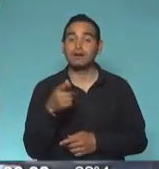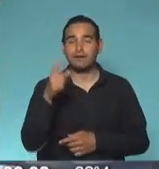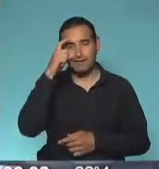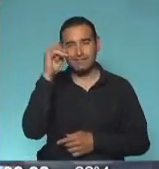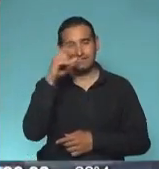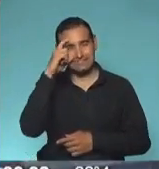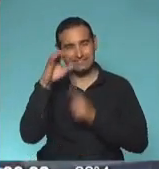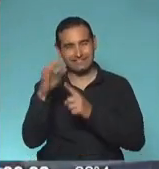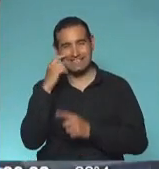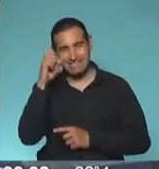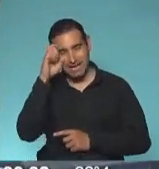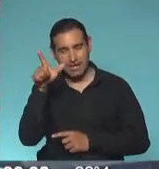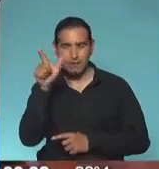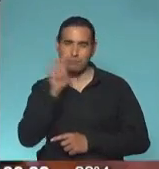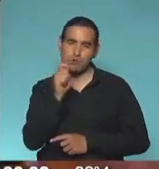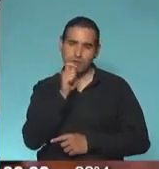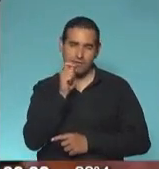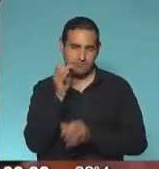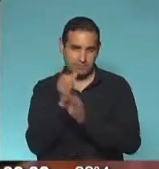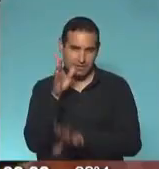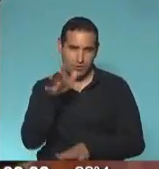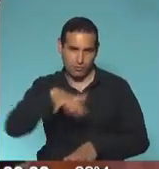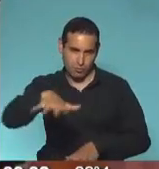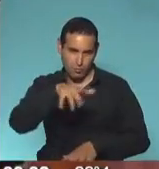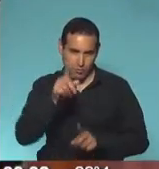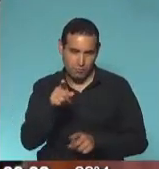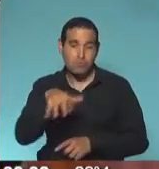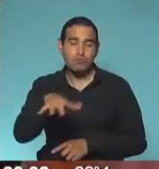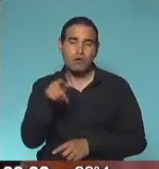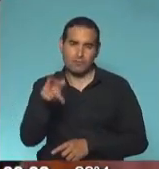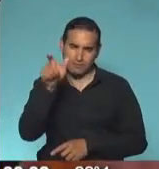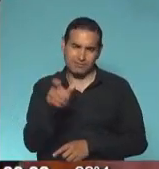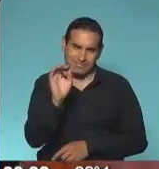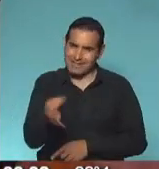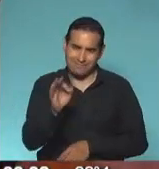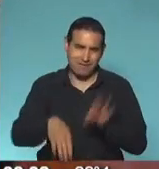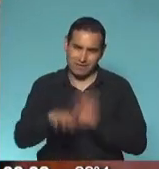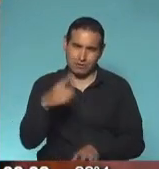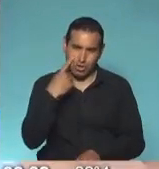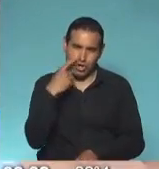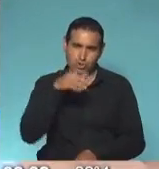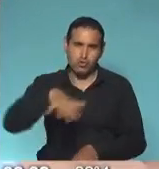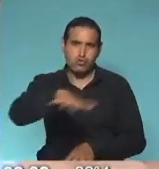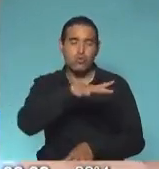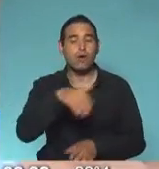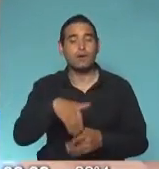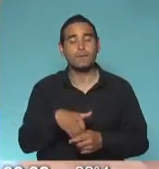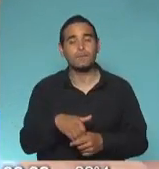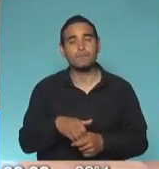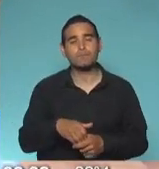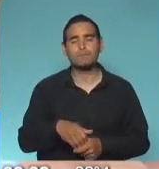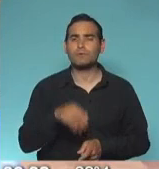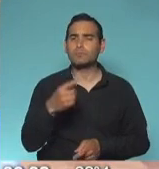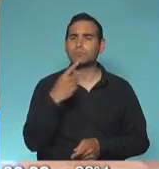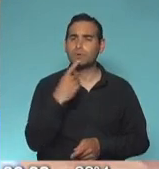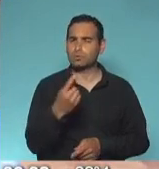noches. Ezequiel es periodista especializado en Medio Oriente y decíamos con justicia es una de las personas que más saben, que más conocen Medio Oriente acá en Argentina. Ezequiel, ¿por